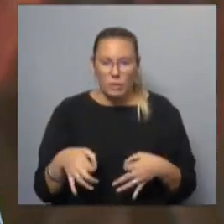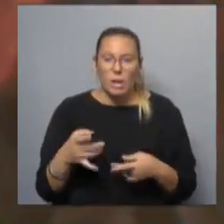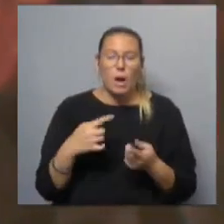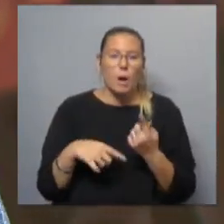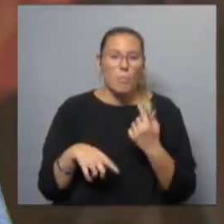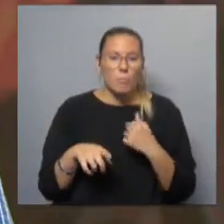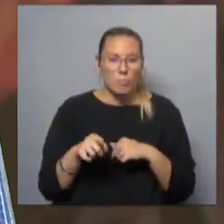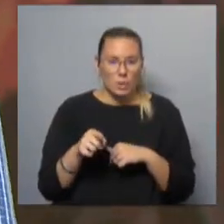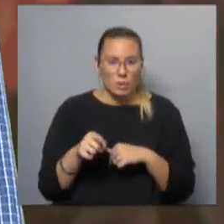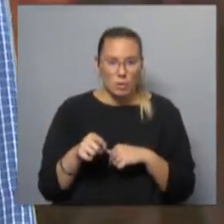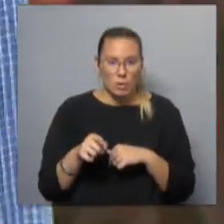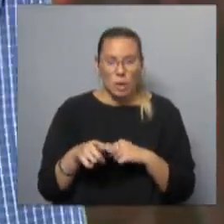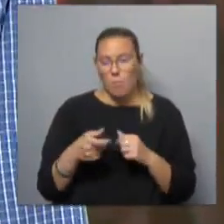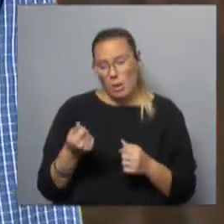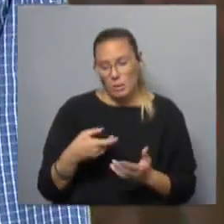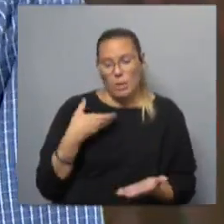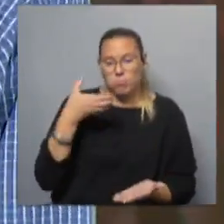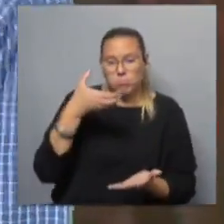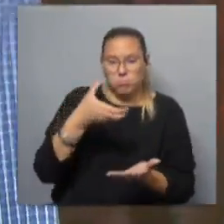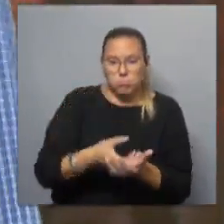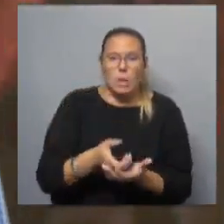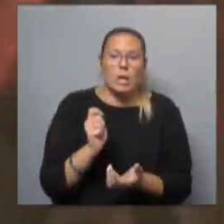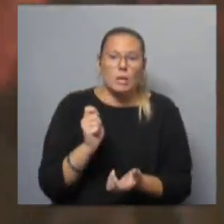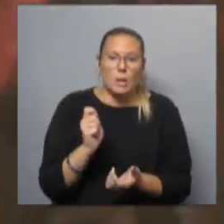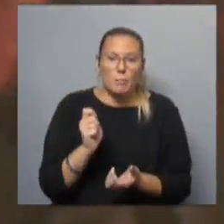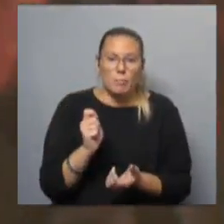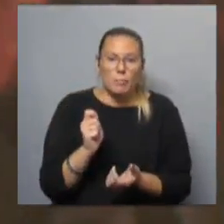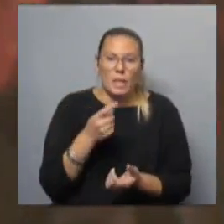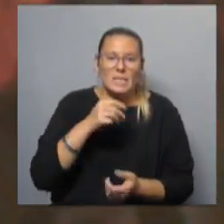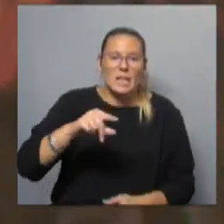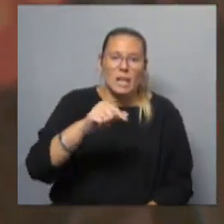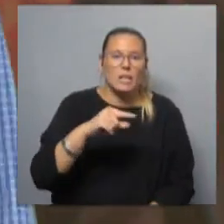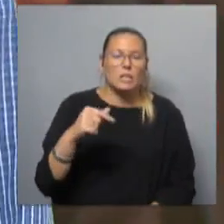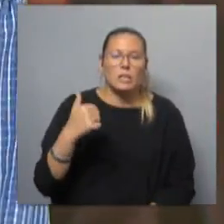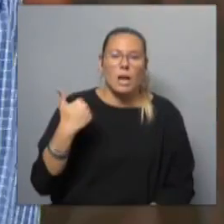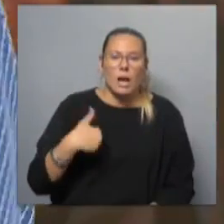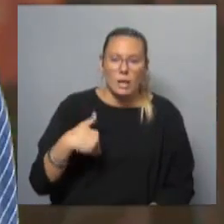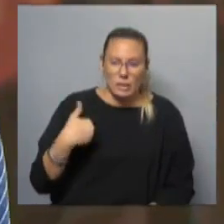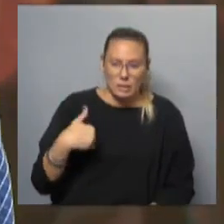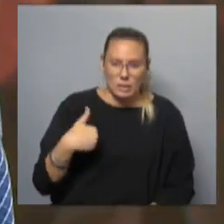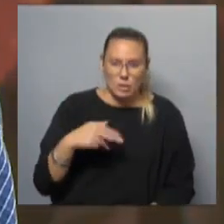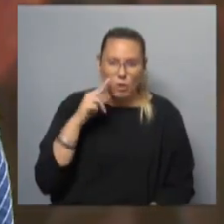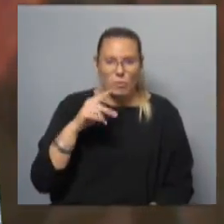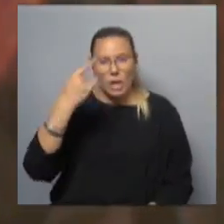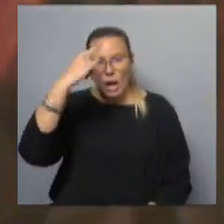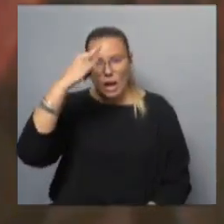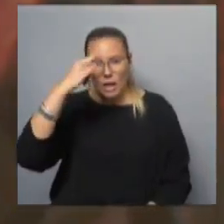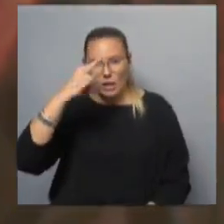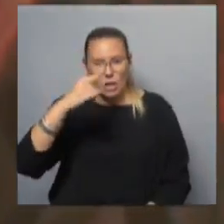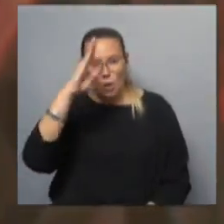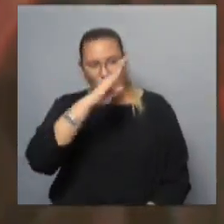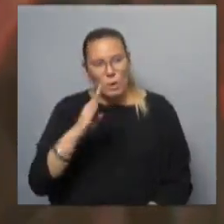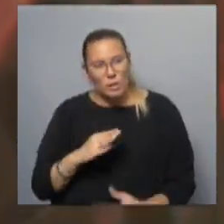Ahora, aquí hay que poner dinero para hacer esto. ¿Quién lo puso? Bueno, los saladeristas porteños que veían que el ganado se iba para